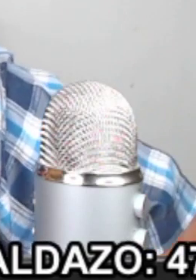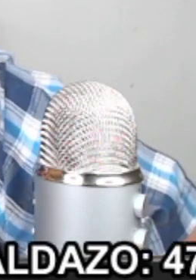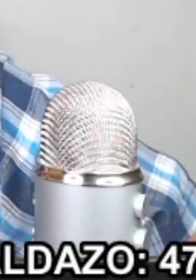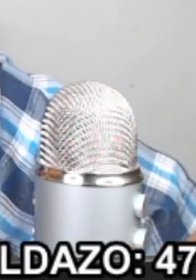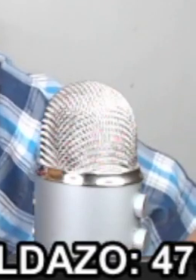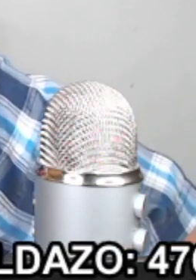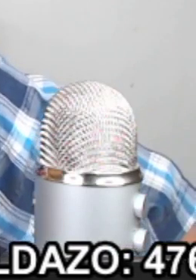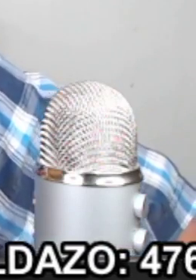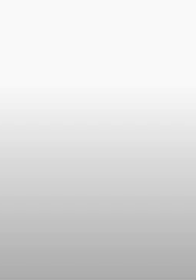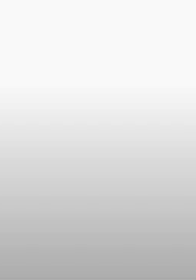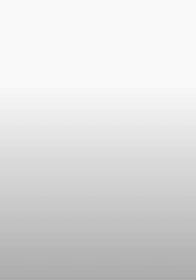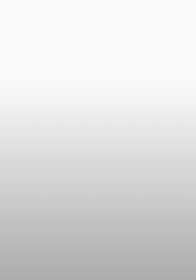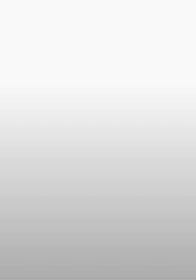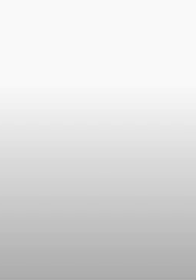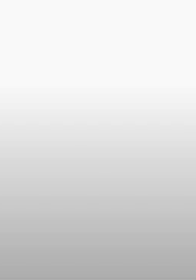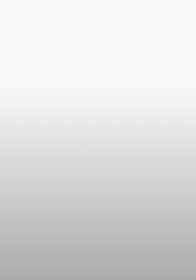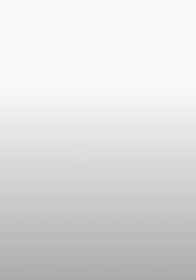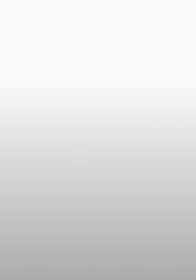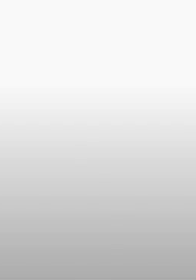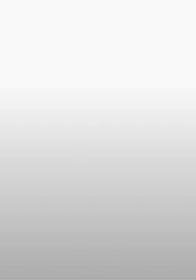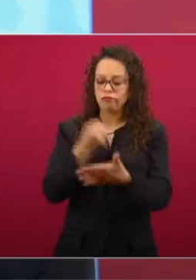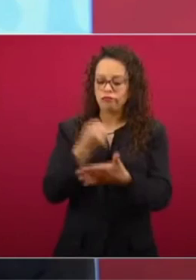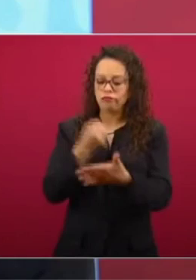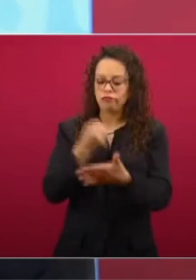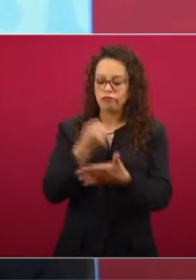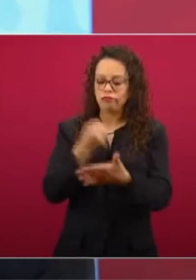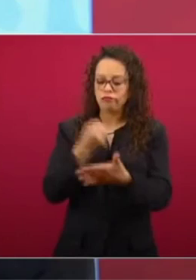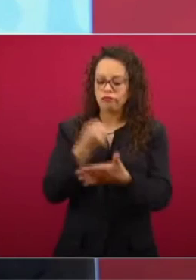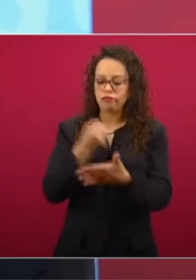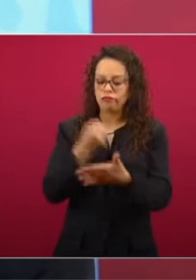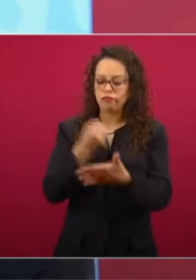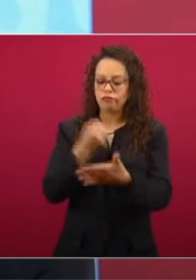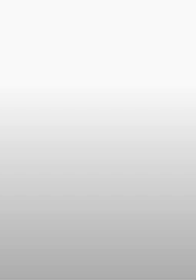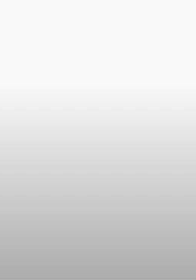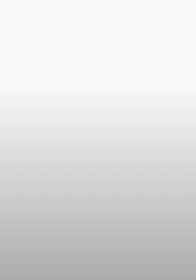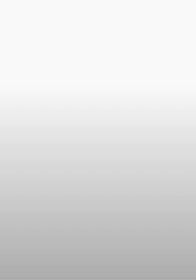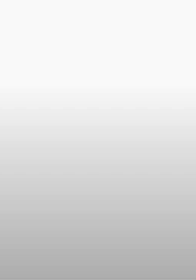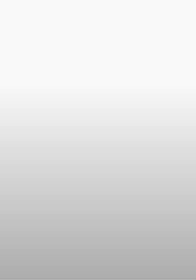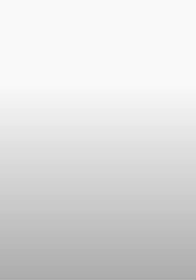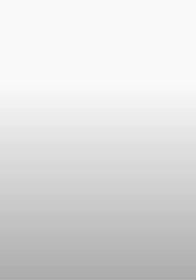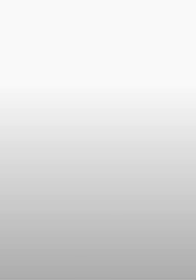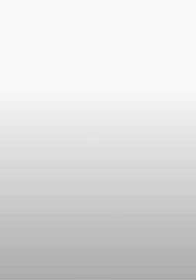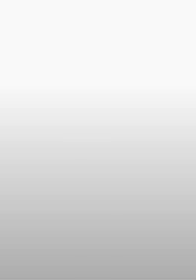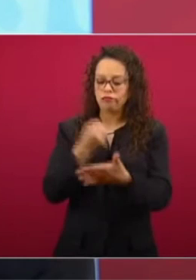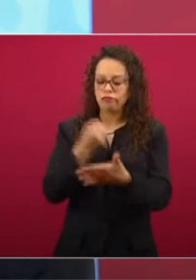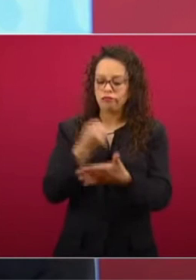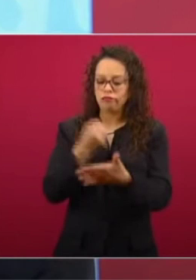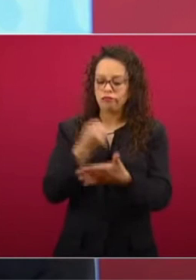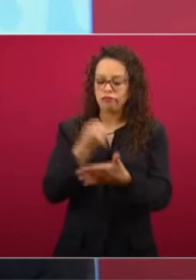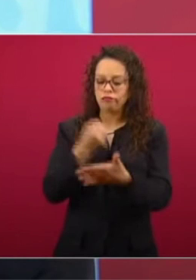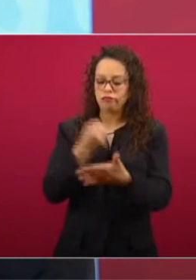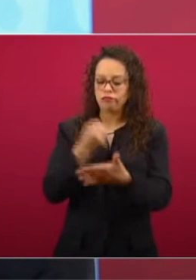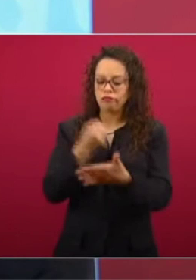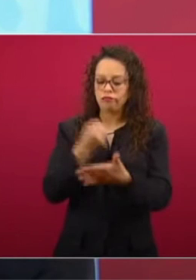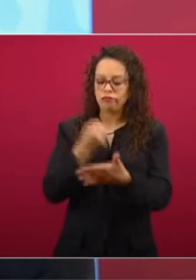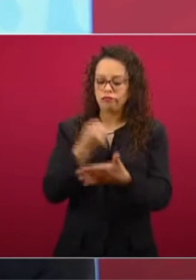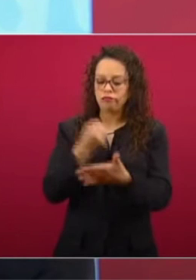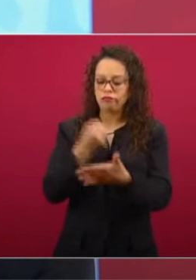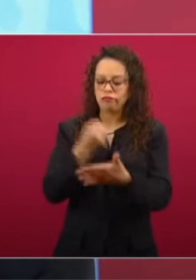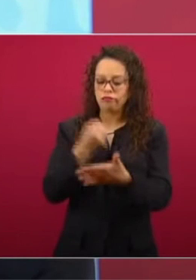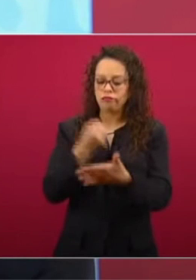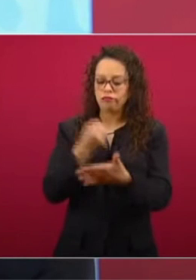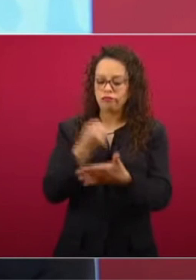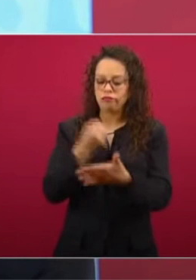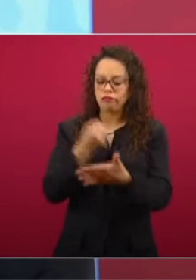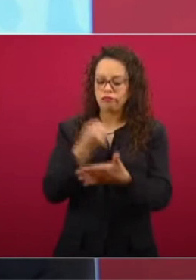muy interesantes. Vea usted, a ver, ¿cómo que vea y luego no se ve? Ahí está. Vea usted al presidente, esto dijo.